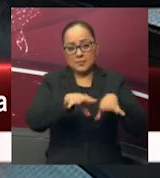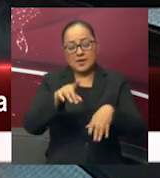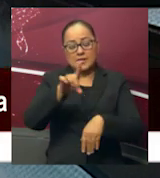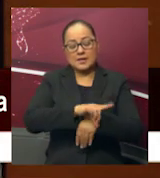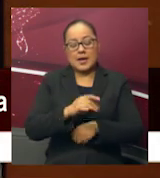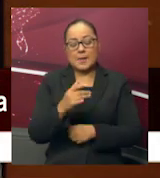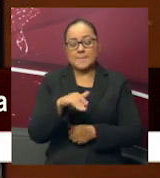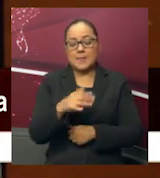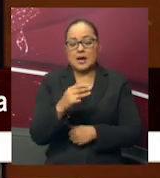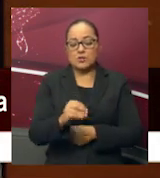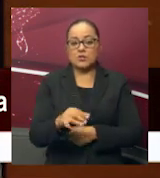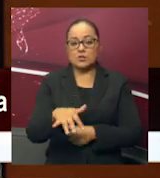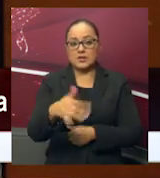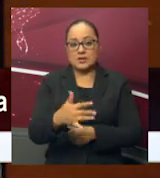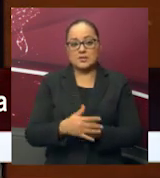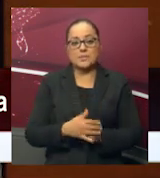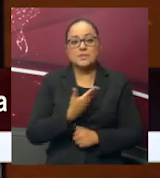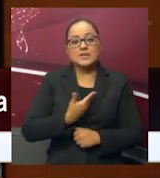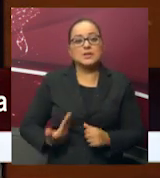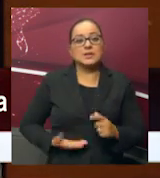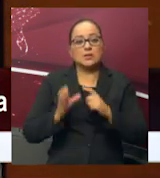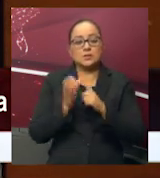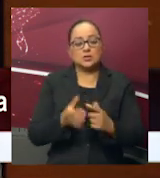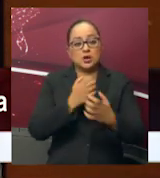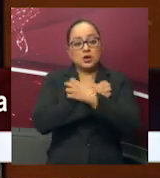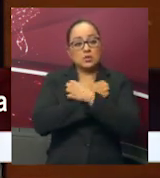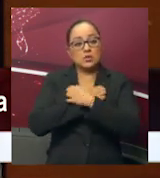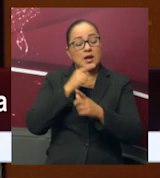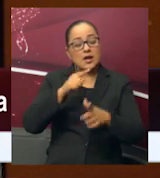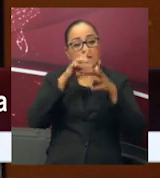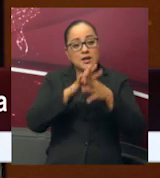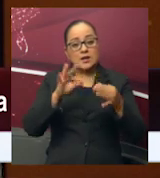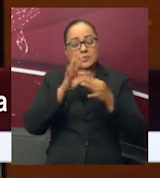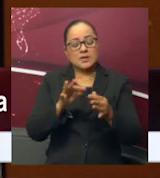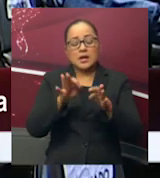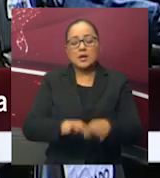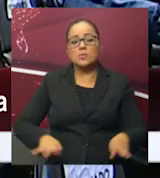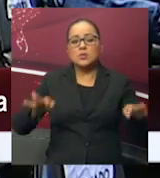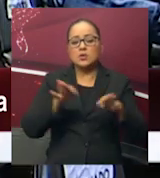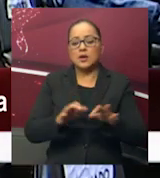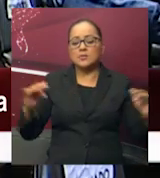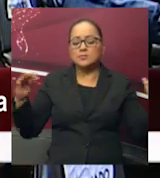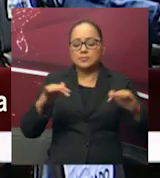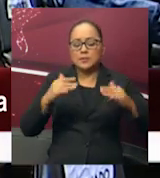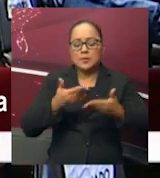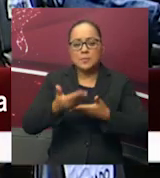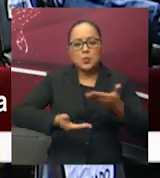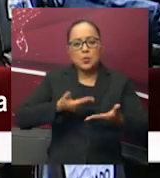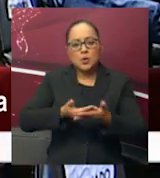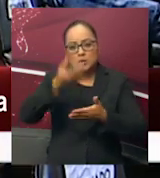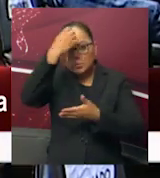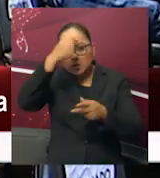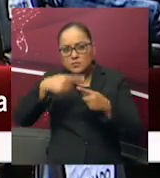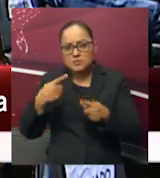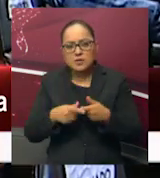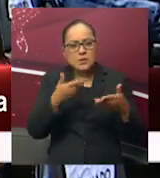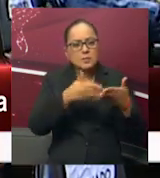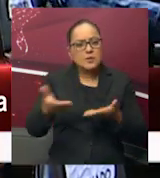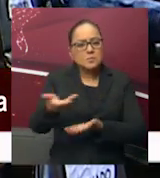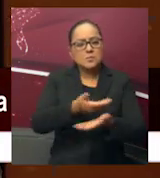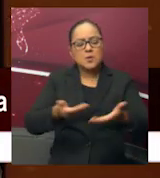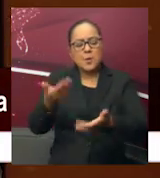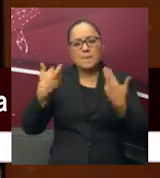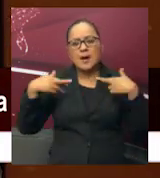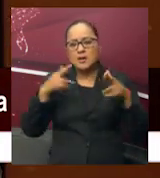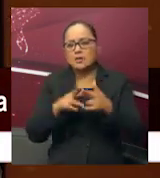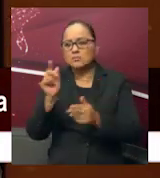Federación. La presidenta de la Comisión de Educación resaltó la importancia del ejercicio de Parlamento abierto para escuchar las propuestas ciudadanas de especialistas y